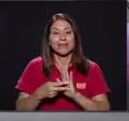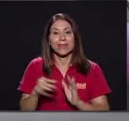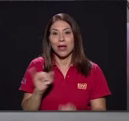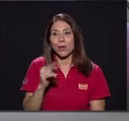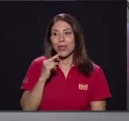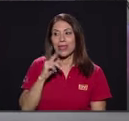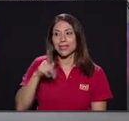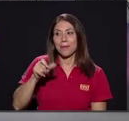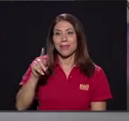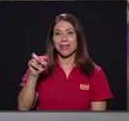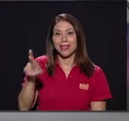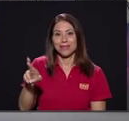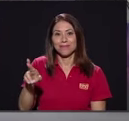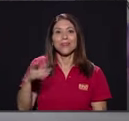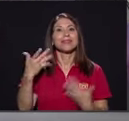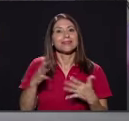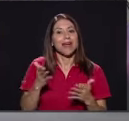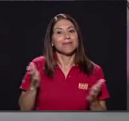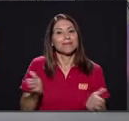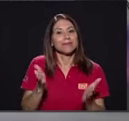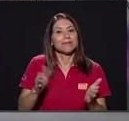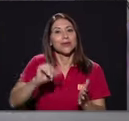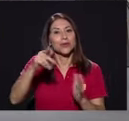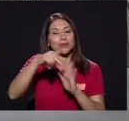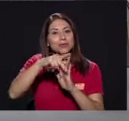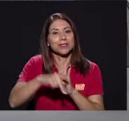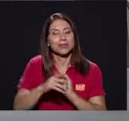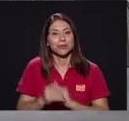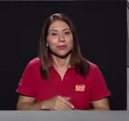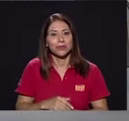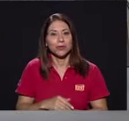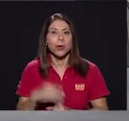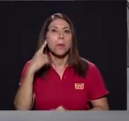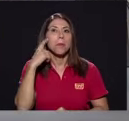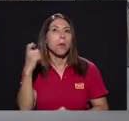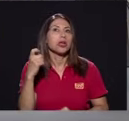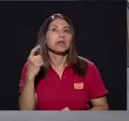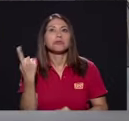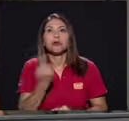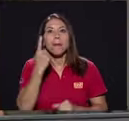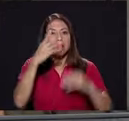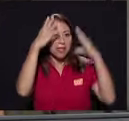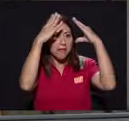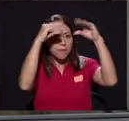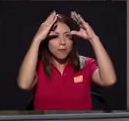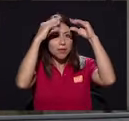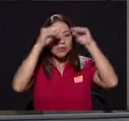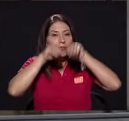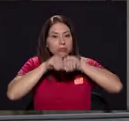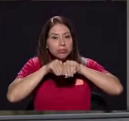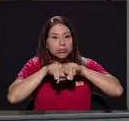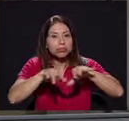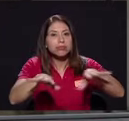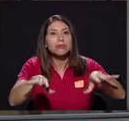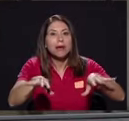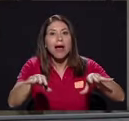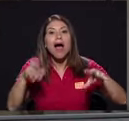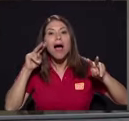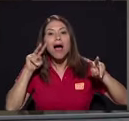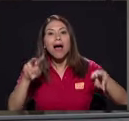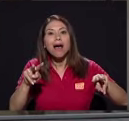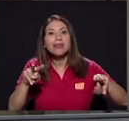decía Peter de los otros principios, ¿verdad? Porque el mero hecho de abrir información o de poner información